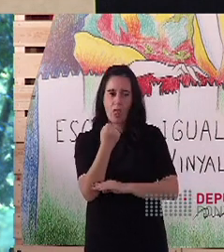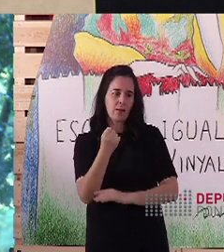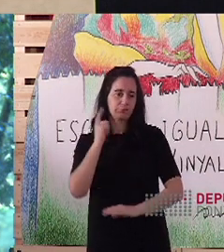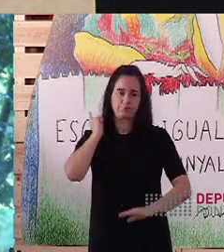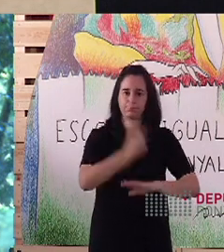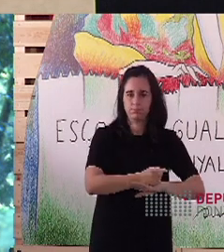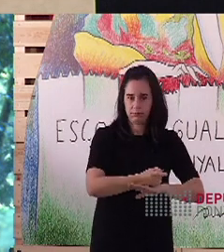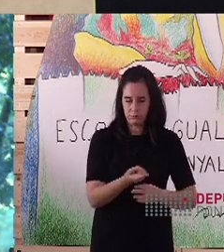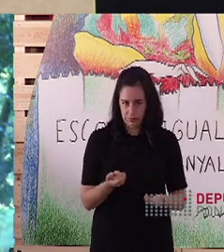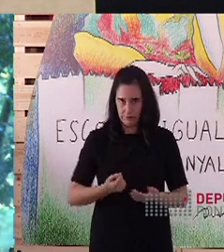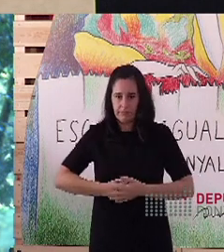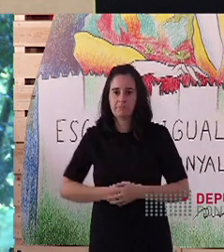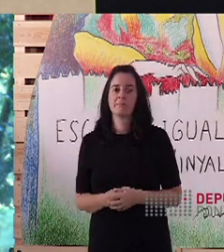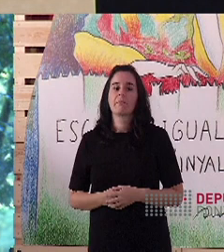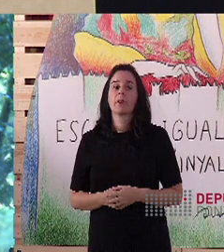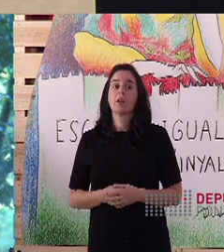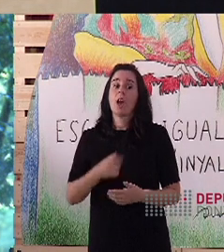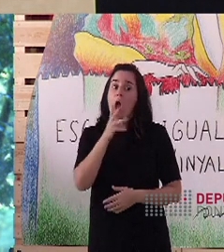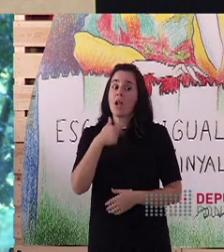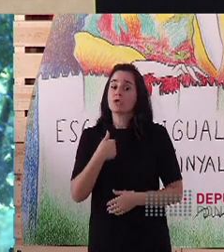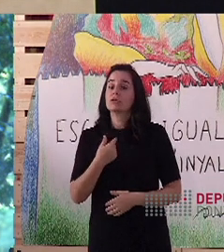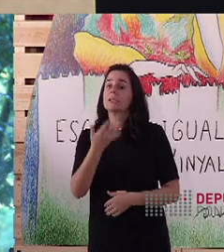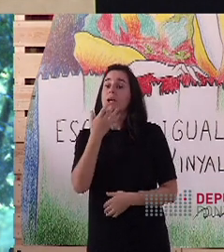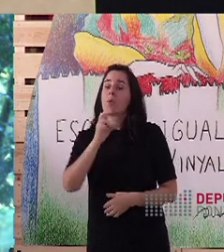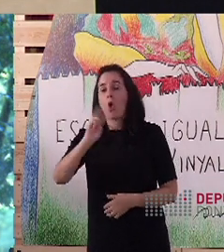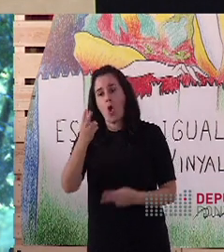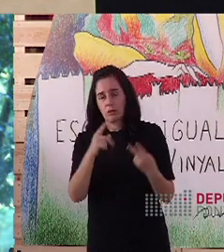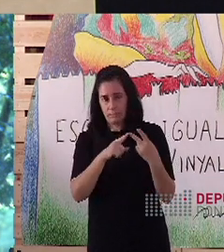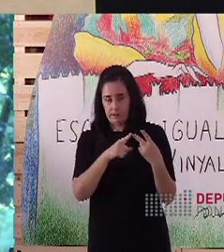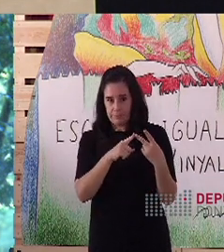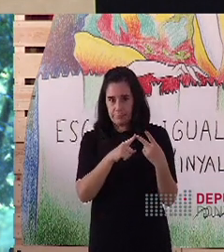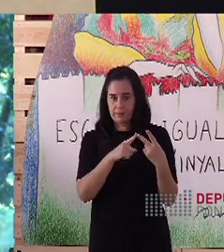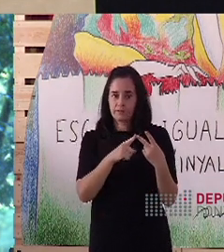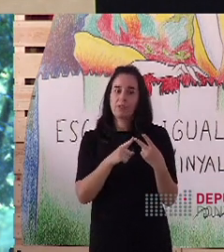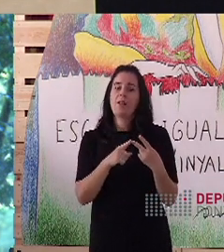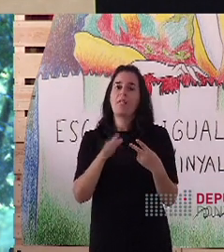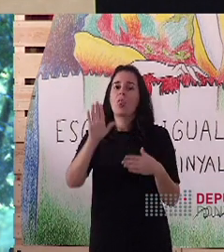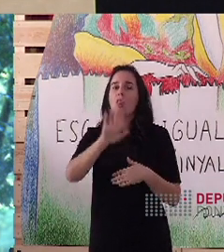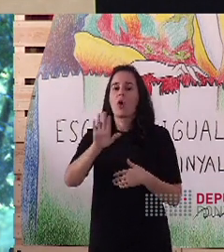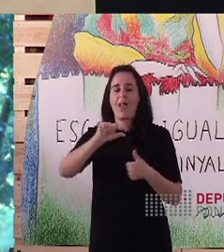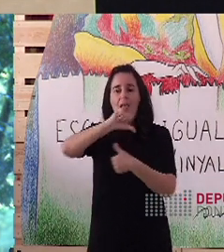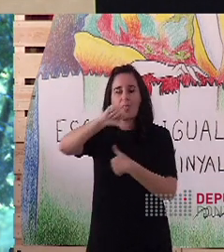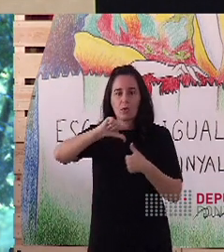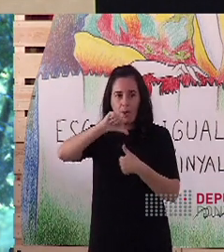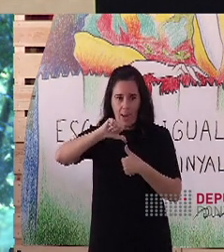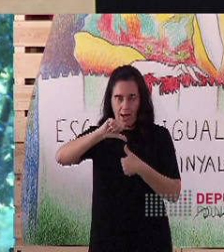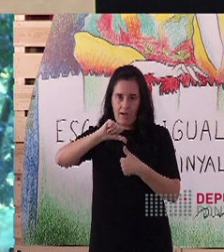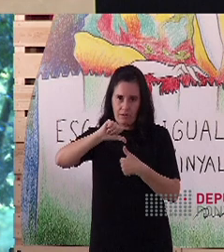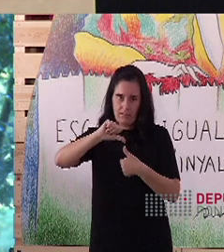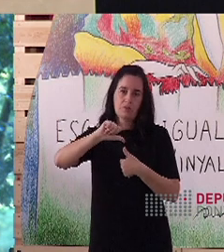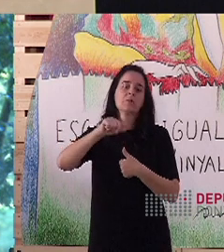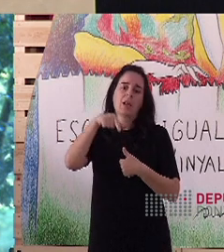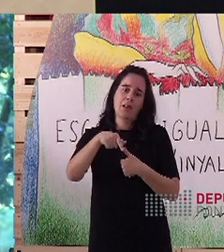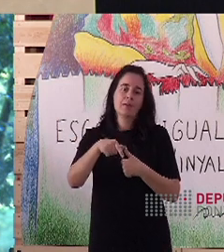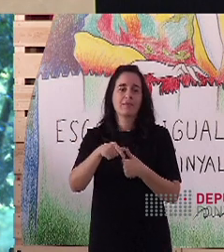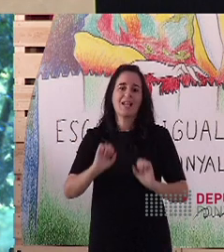comunidades. Os voy a poner otro ejemplo. El otro ejemplo es Centroamérica. de una manera muy particular El Salvador.